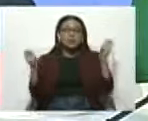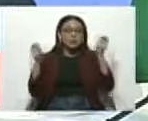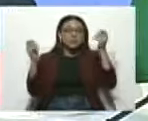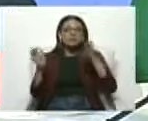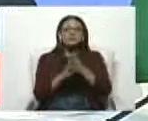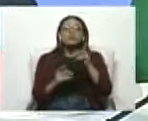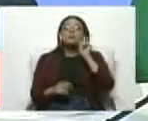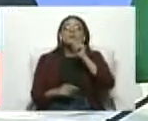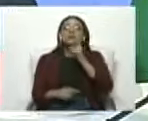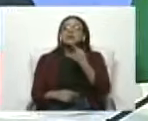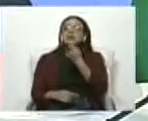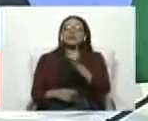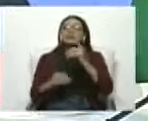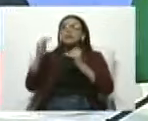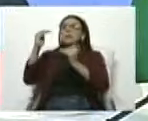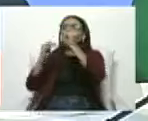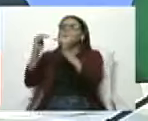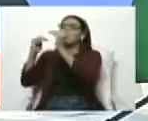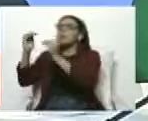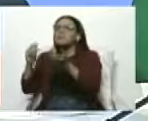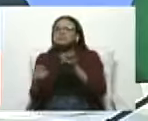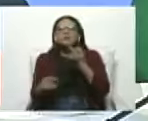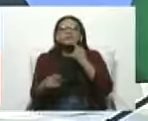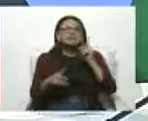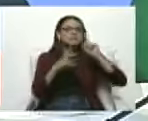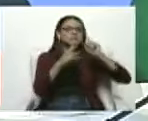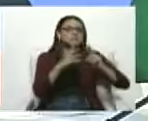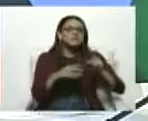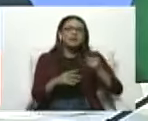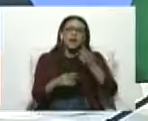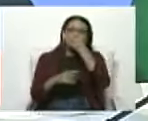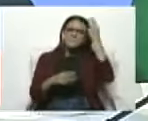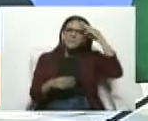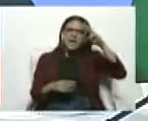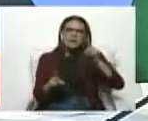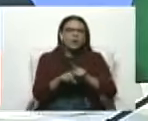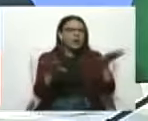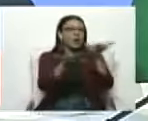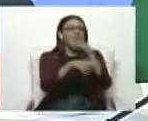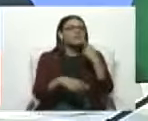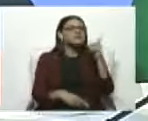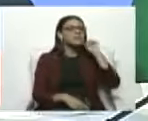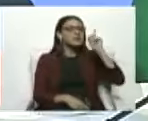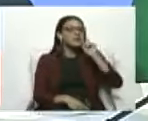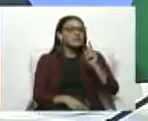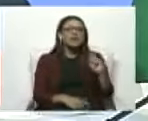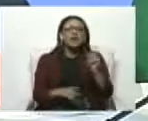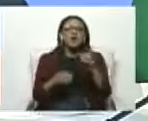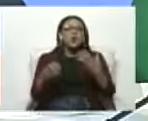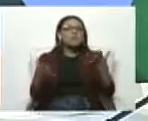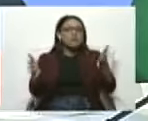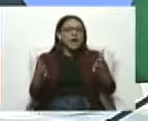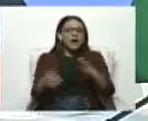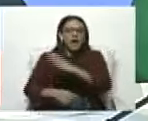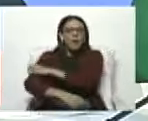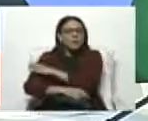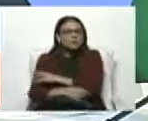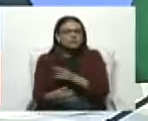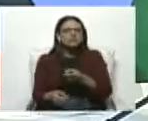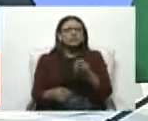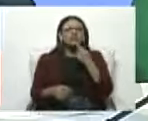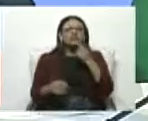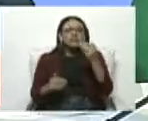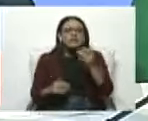Vino el resultado electoral en México, 30 puntos de diferencia,